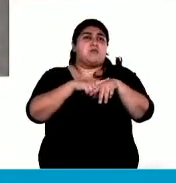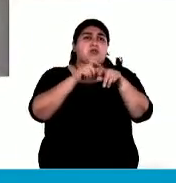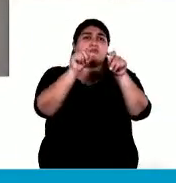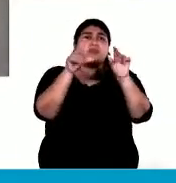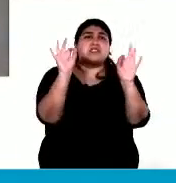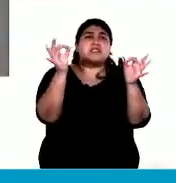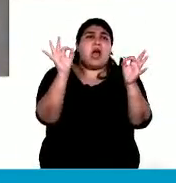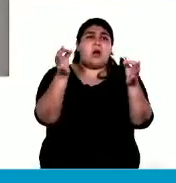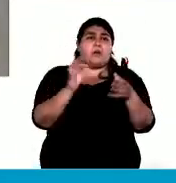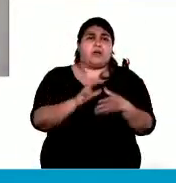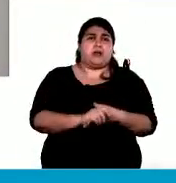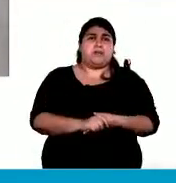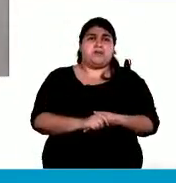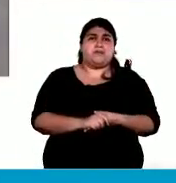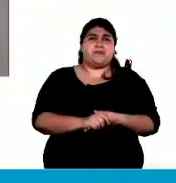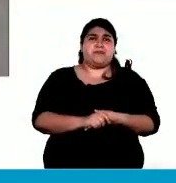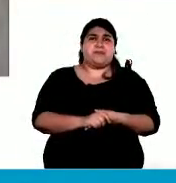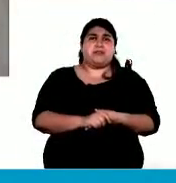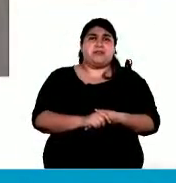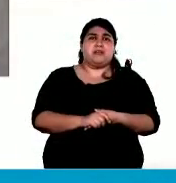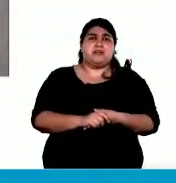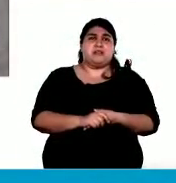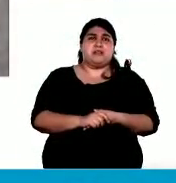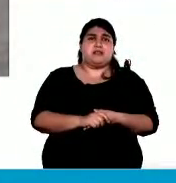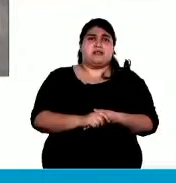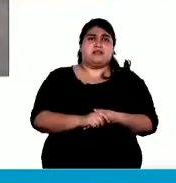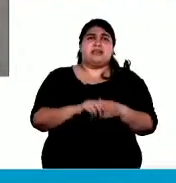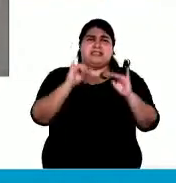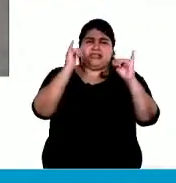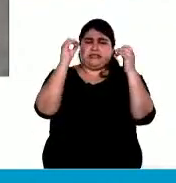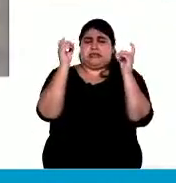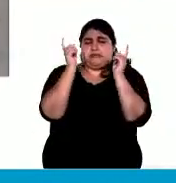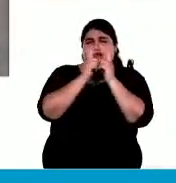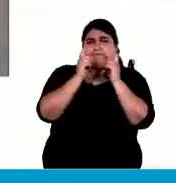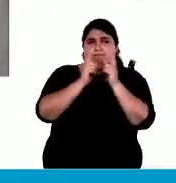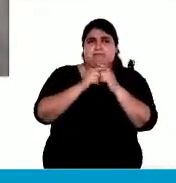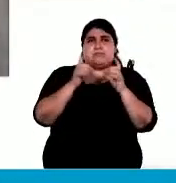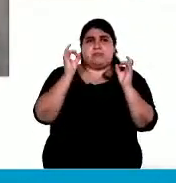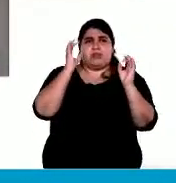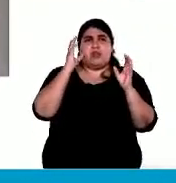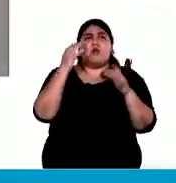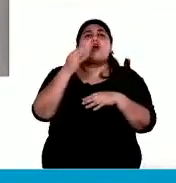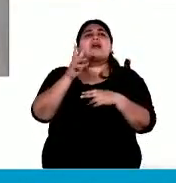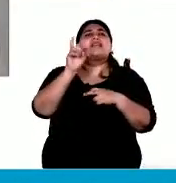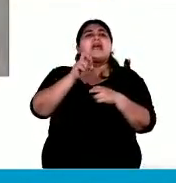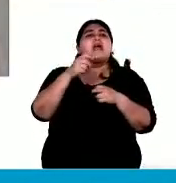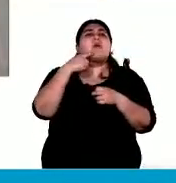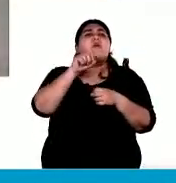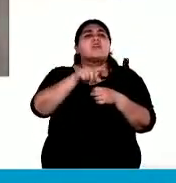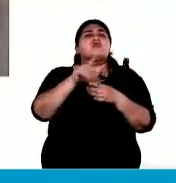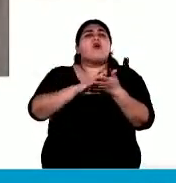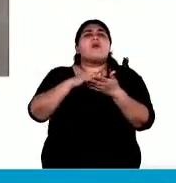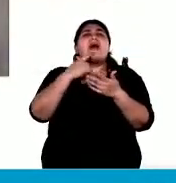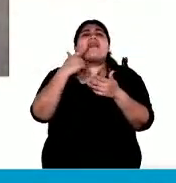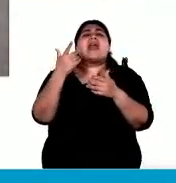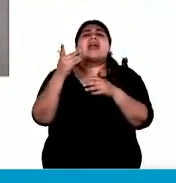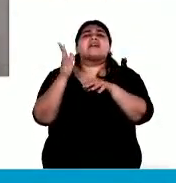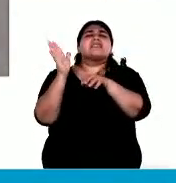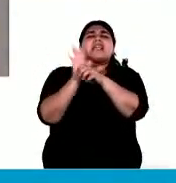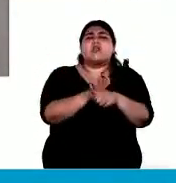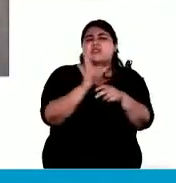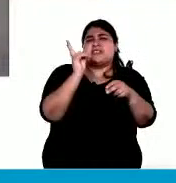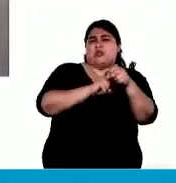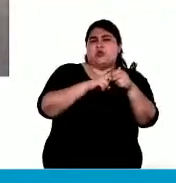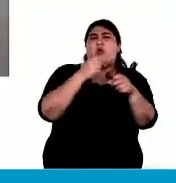tiempo. Redondee. Perdón, ya termino. Mecanismo de observación, que es una suerte de censura. Censura, estamos hablando